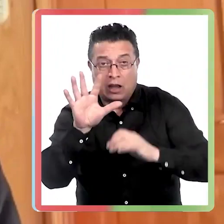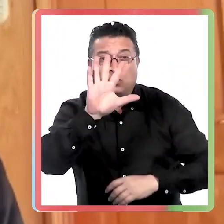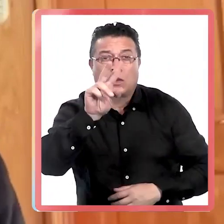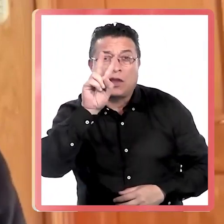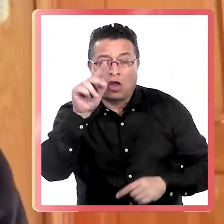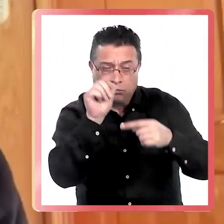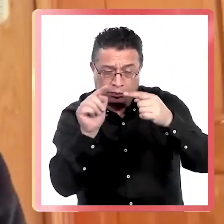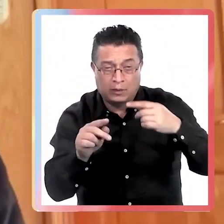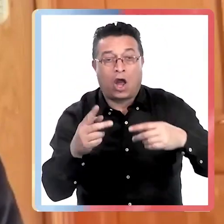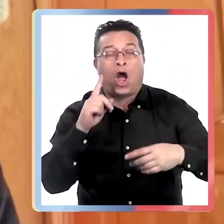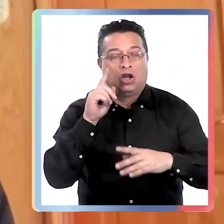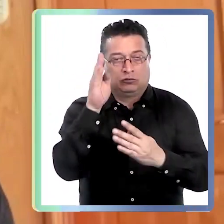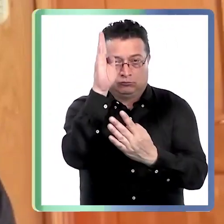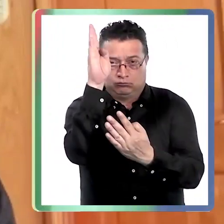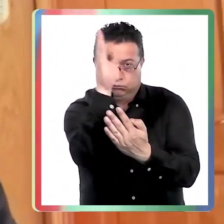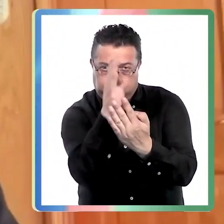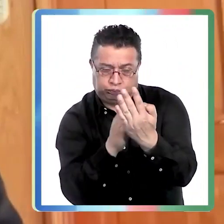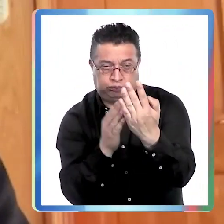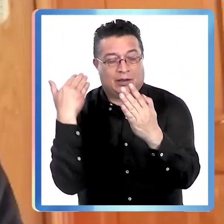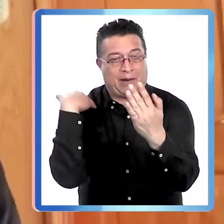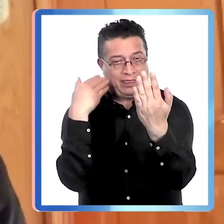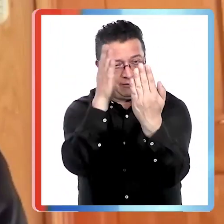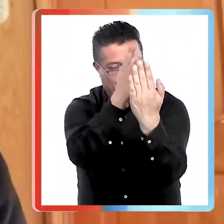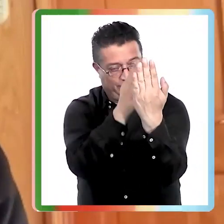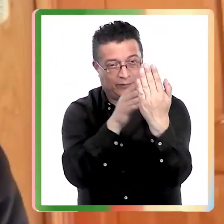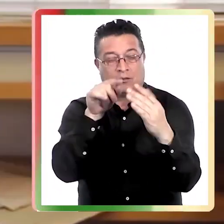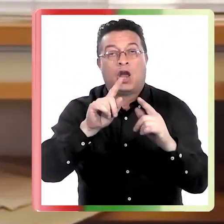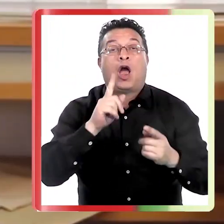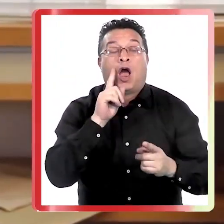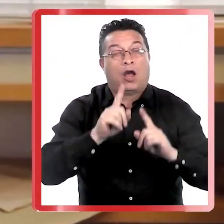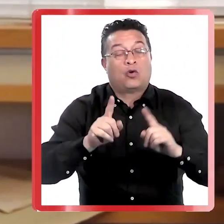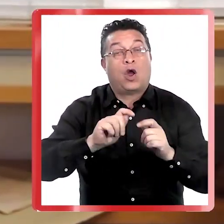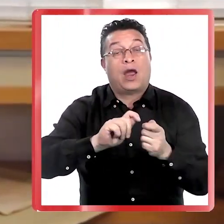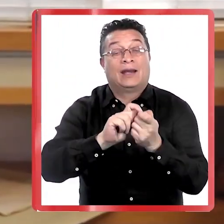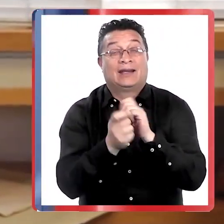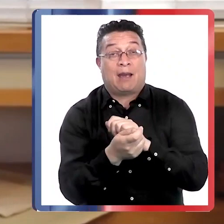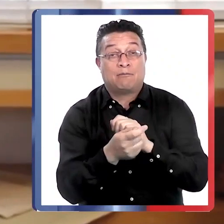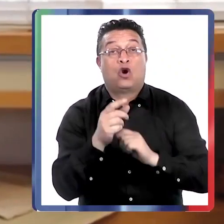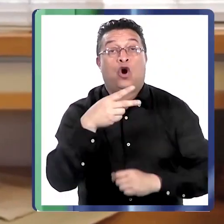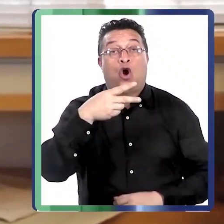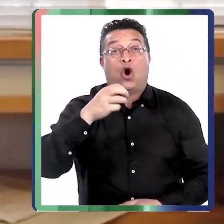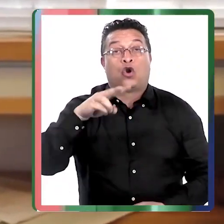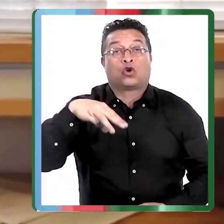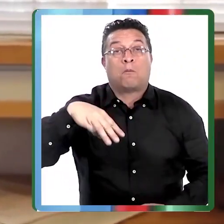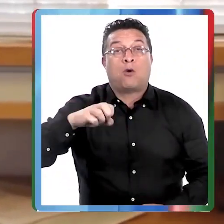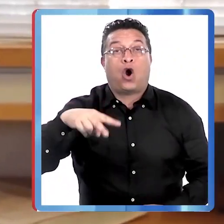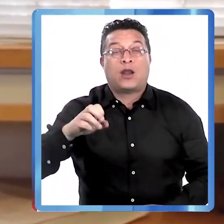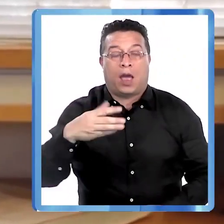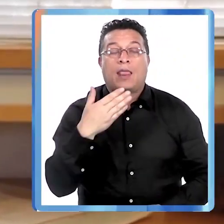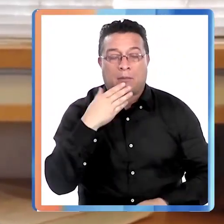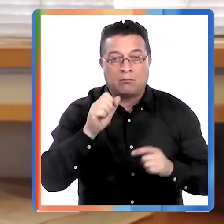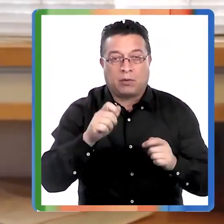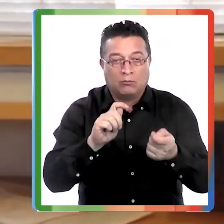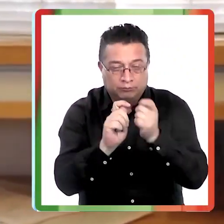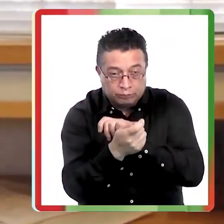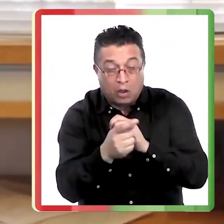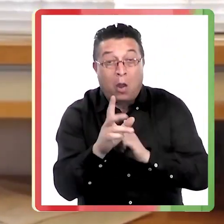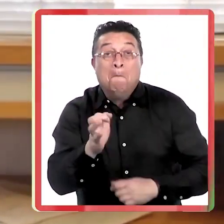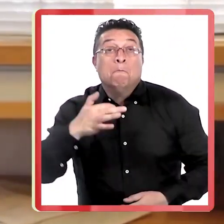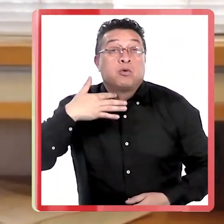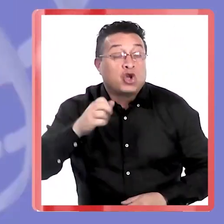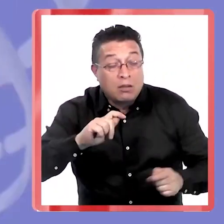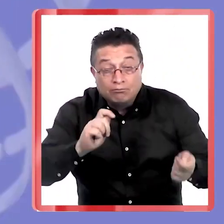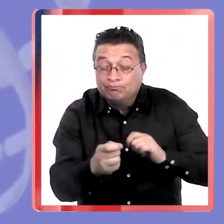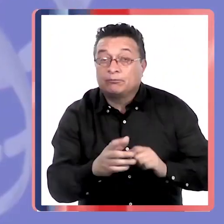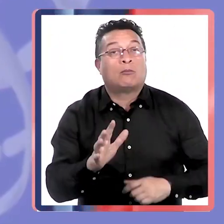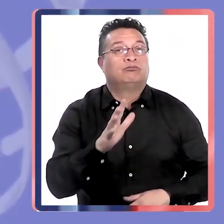ya identificados en la génesis de la escoliosis y sabemos que tiene alguna relación con los cambios hormonales, por eso se produce en la adolescencia, pero no